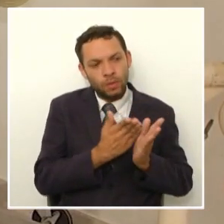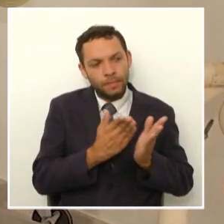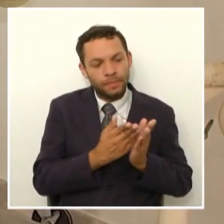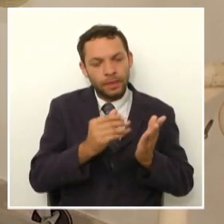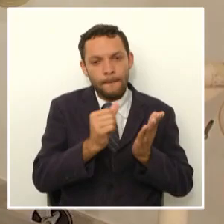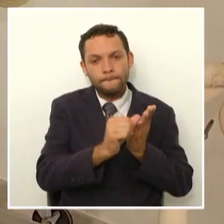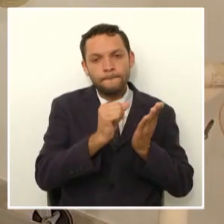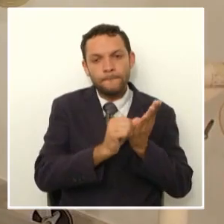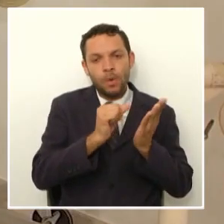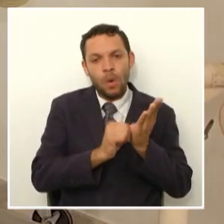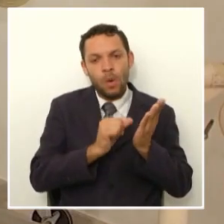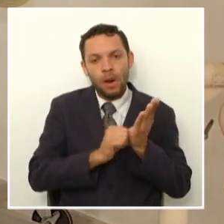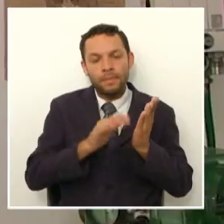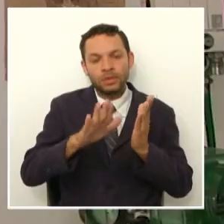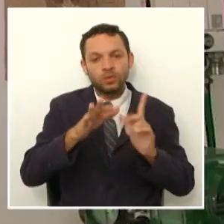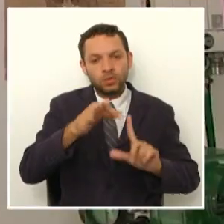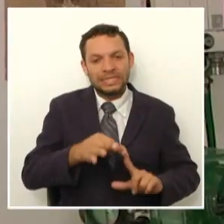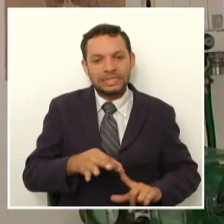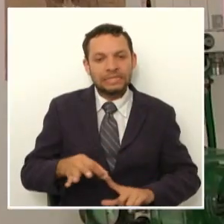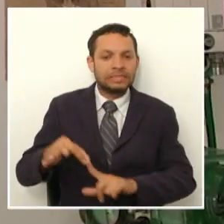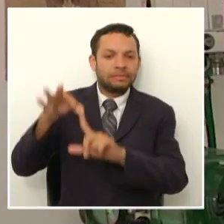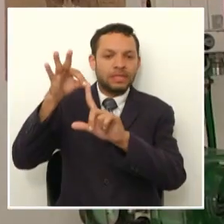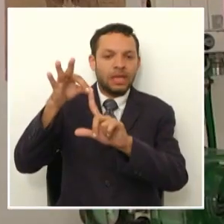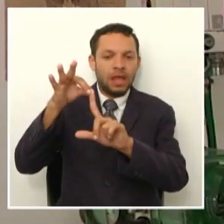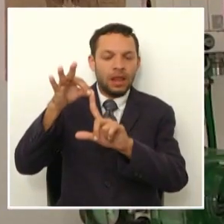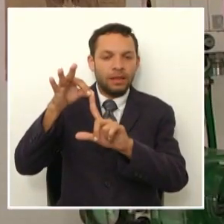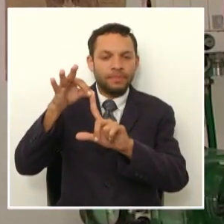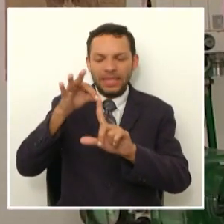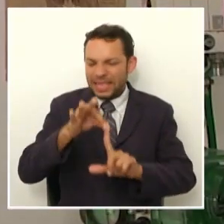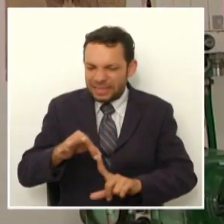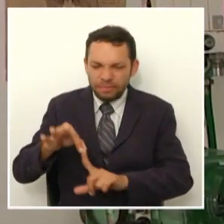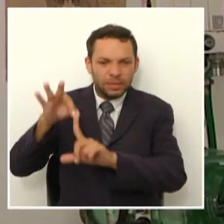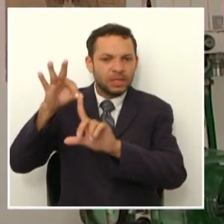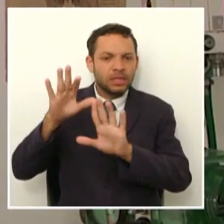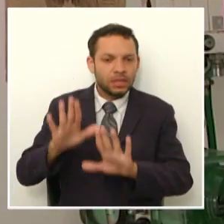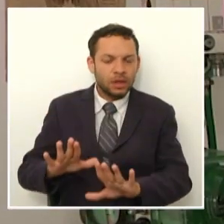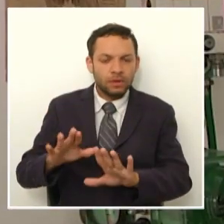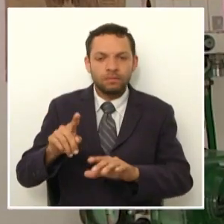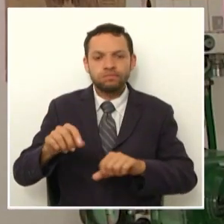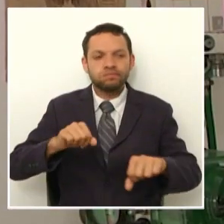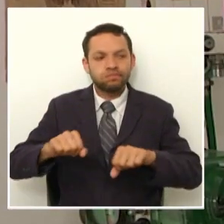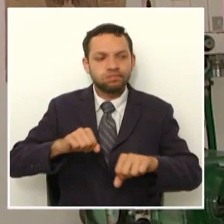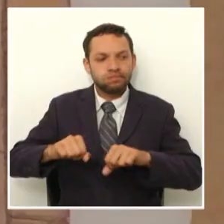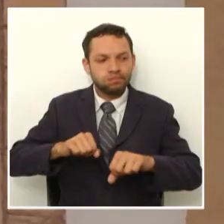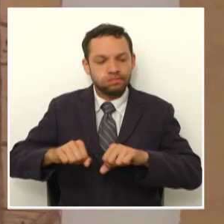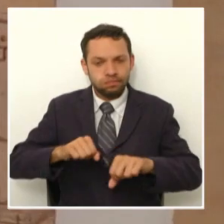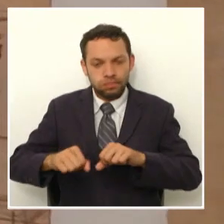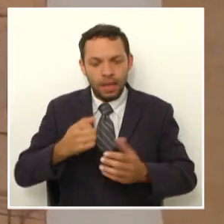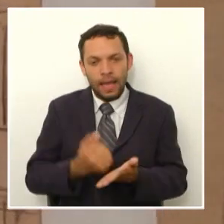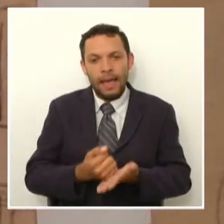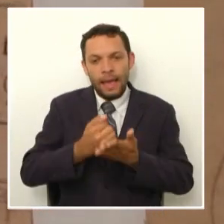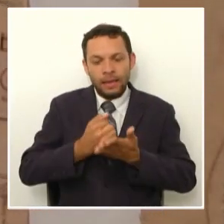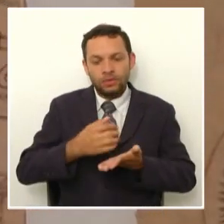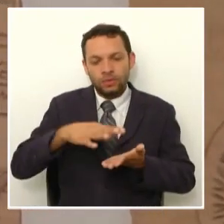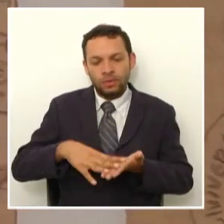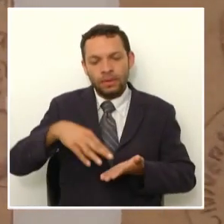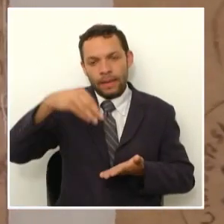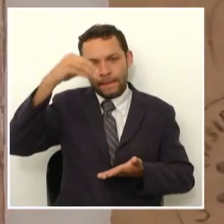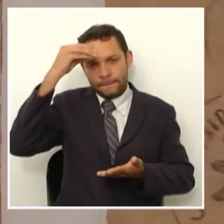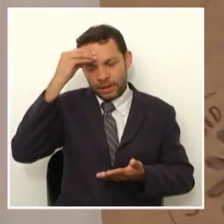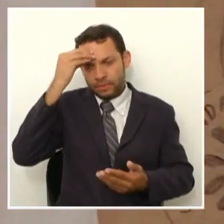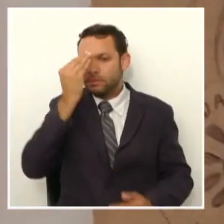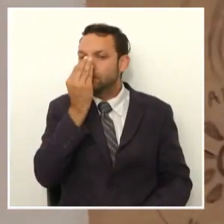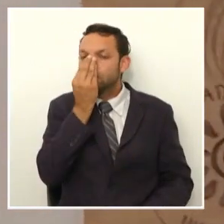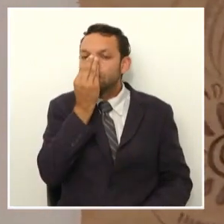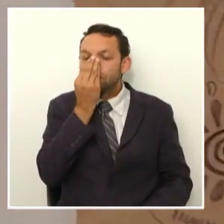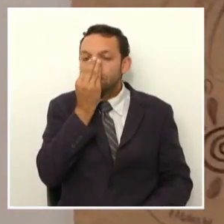de especialización de toda la universidad. No había programas de especialización en nada, absolutamente nada. La primera fue el de anestesia.